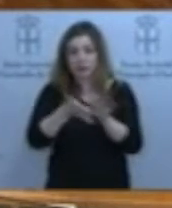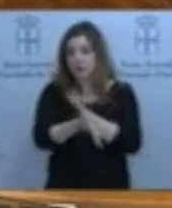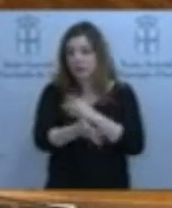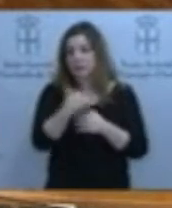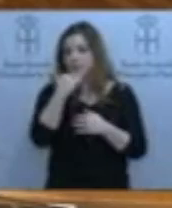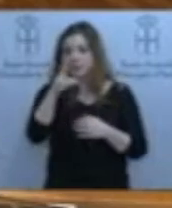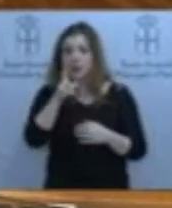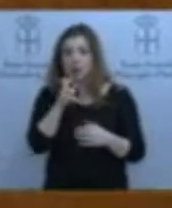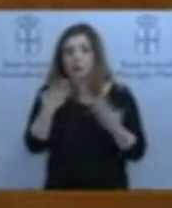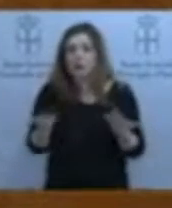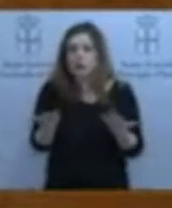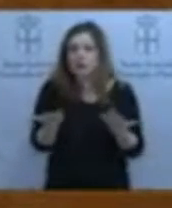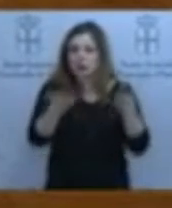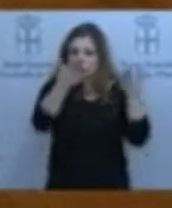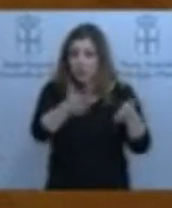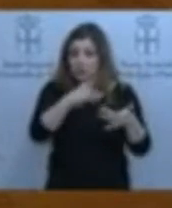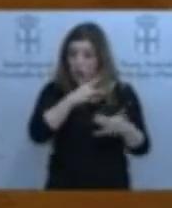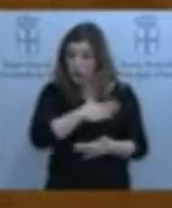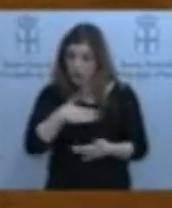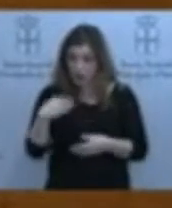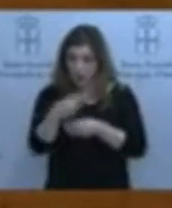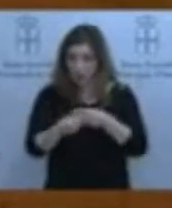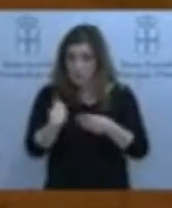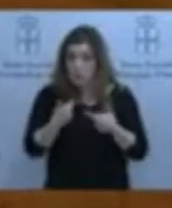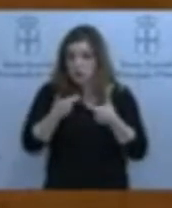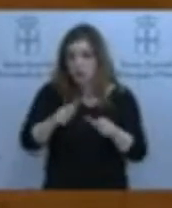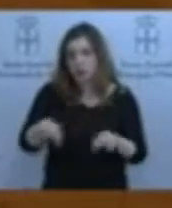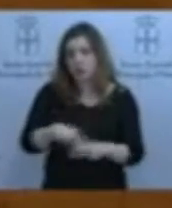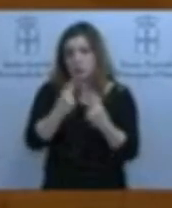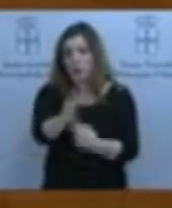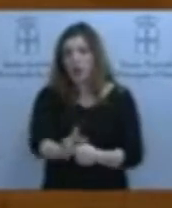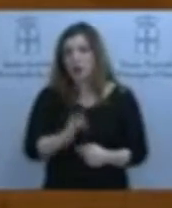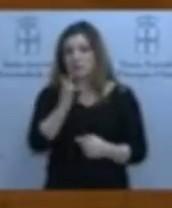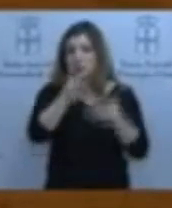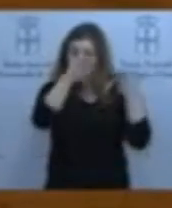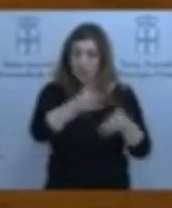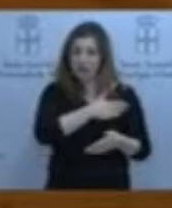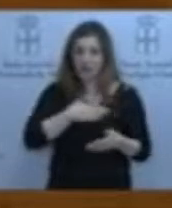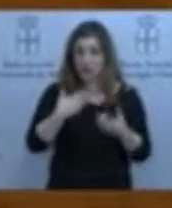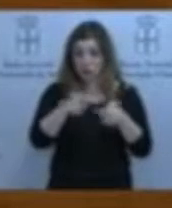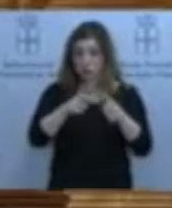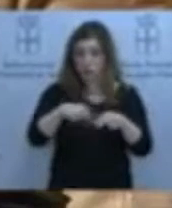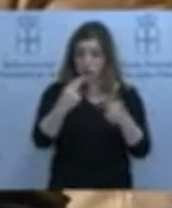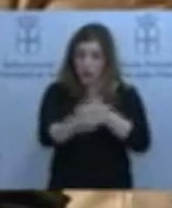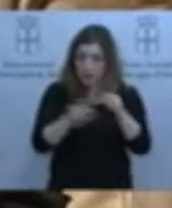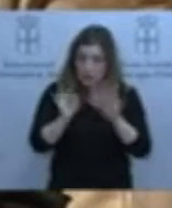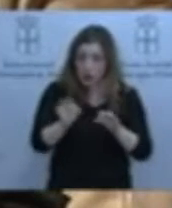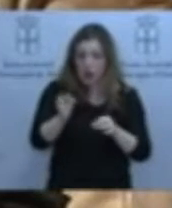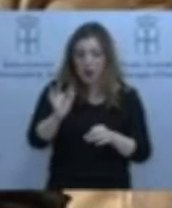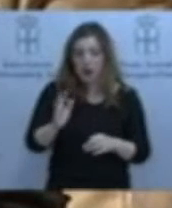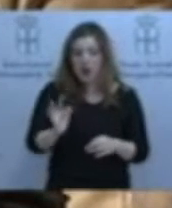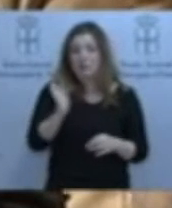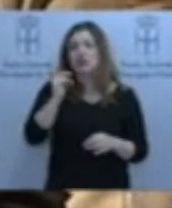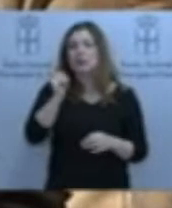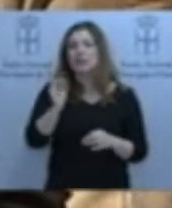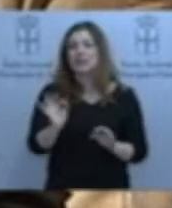quieren ustedes hacer ahora mismo con el sector público y además es lo que quieren hacer ustedes con el sector público. Y además no solamente eso, sino que lo